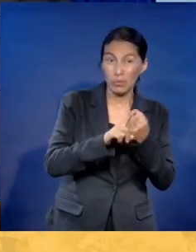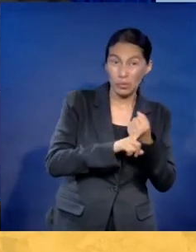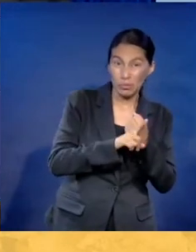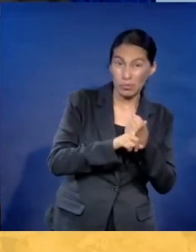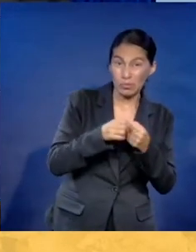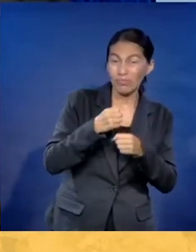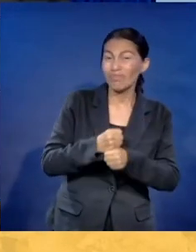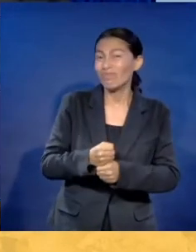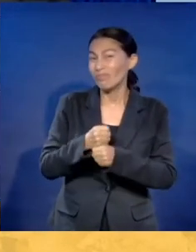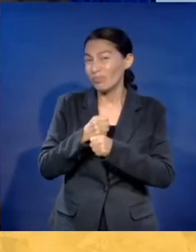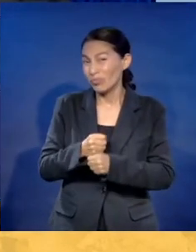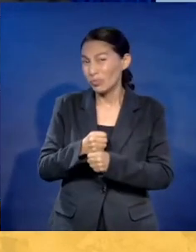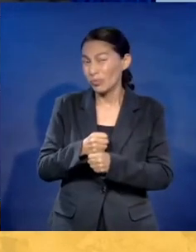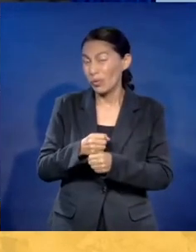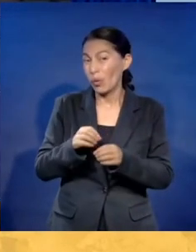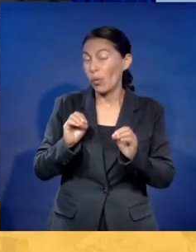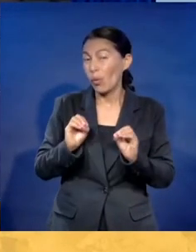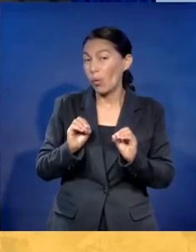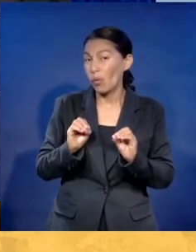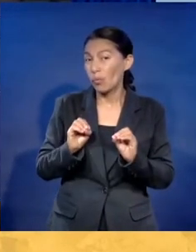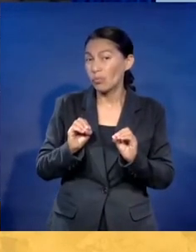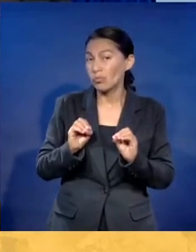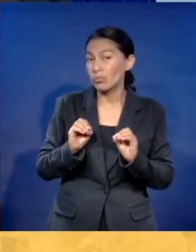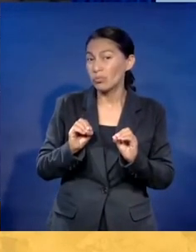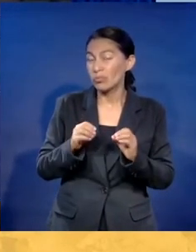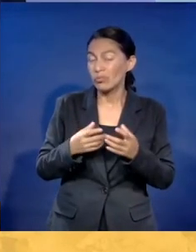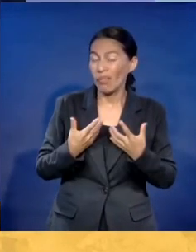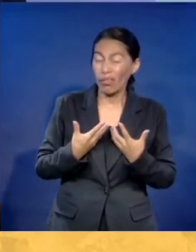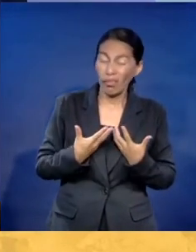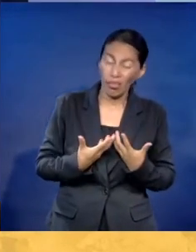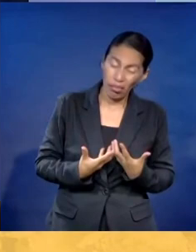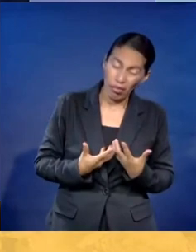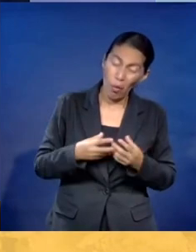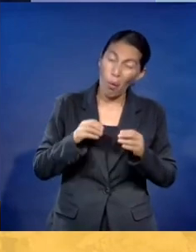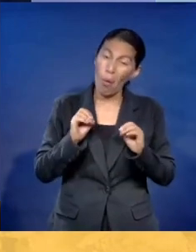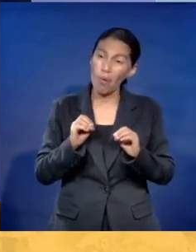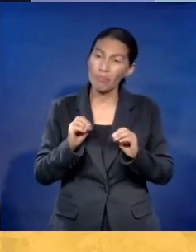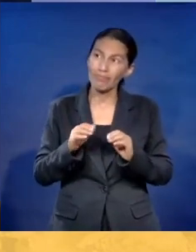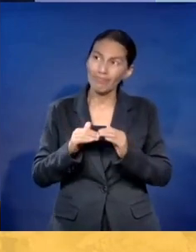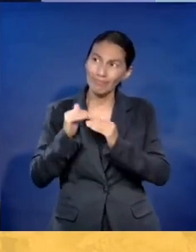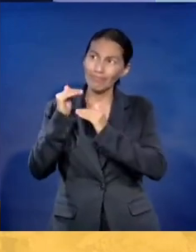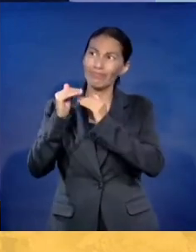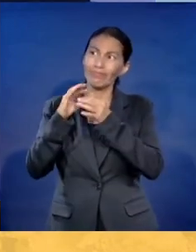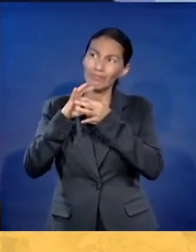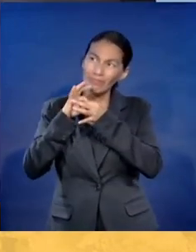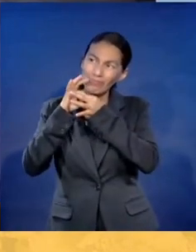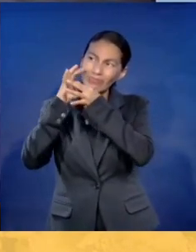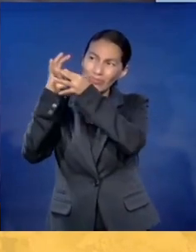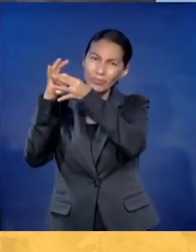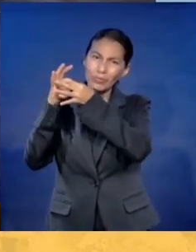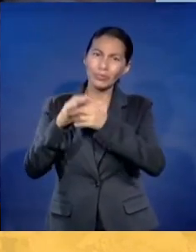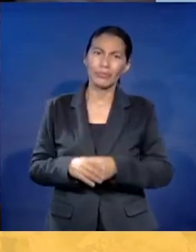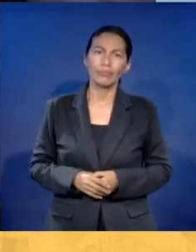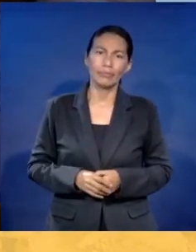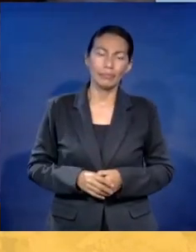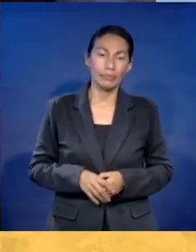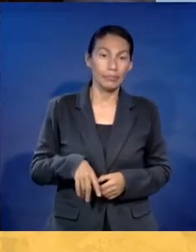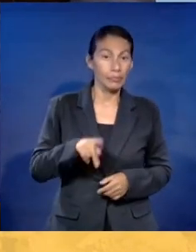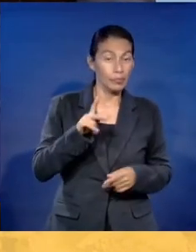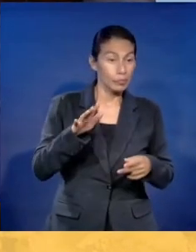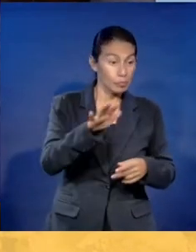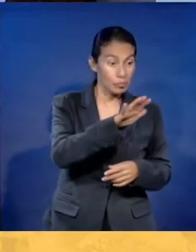los convertimos en fortalezas para seguir creciendo en Cristo Esa es la diferencia pero todos tenemos problemas